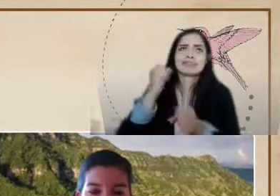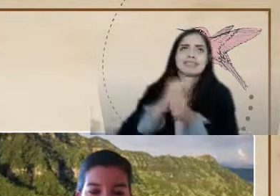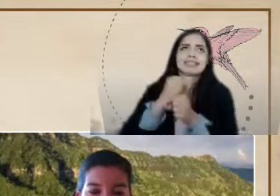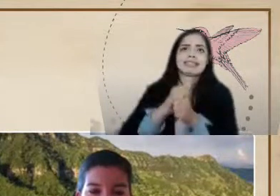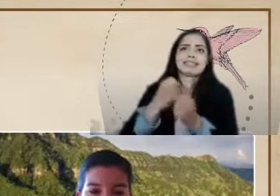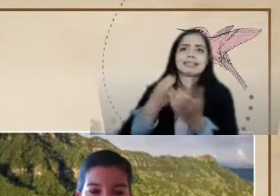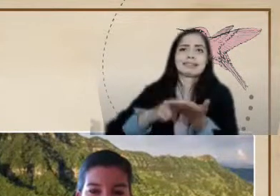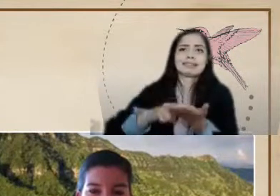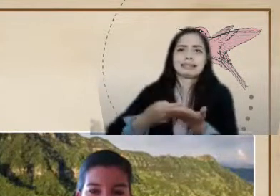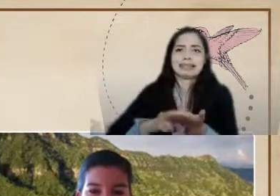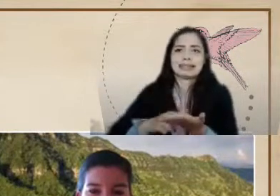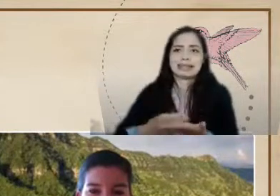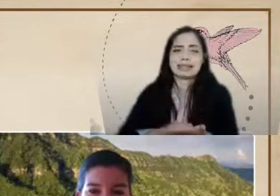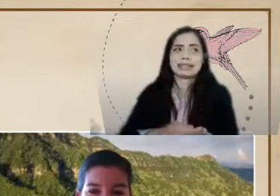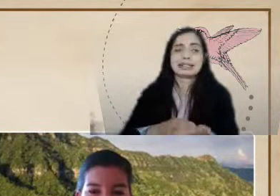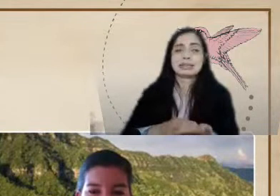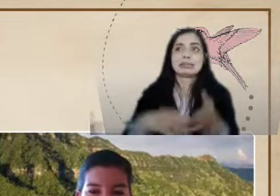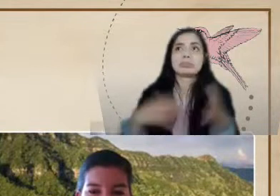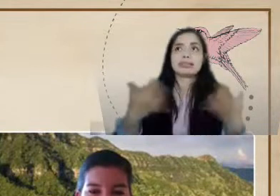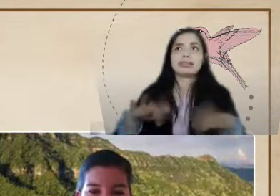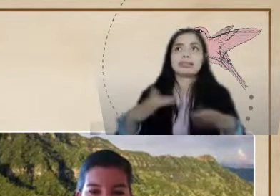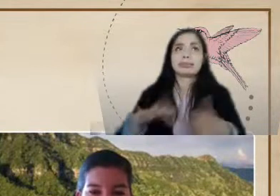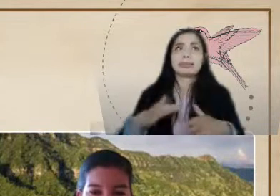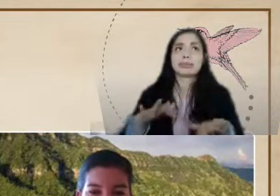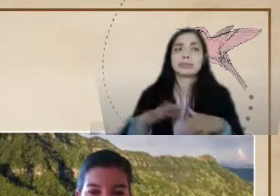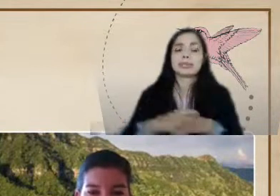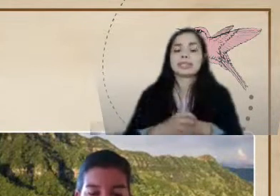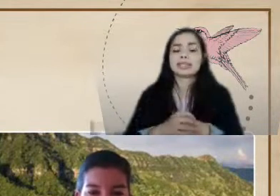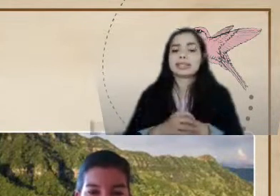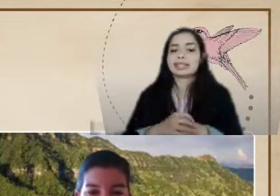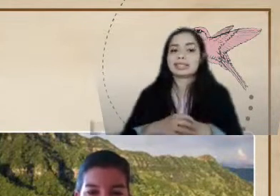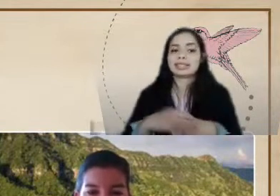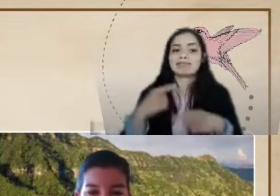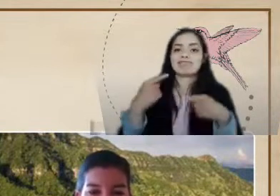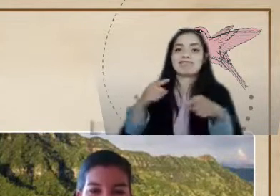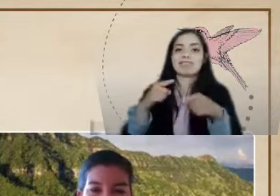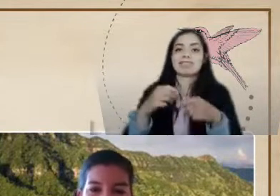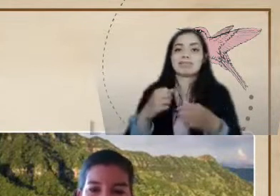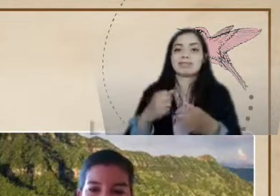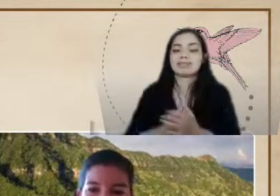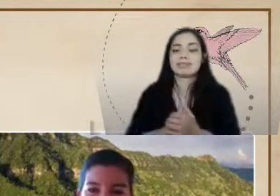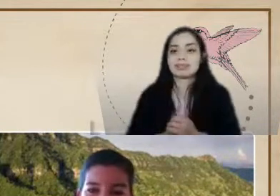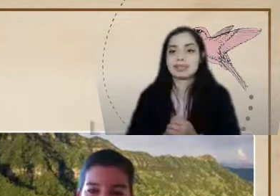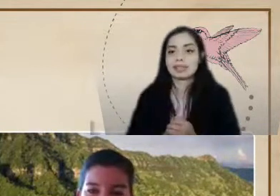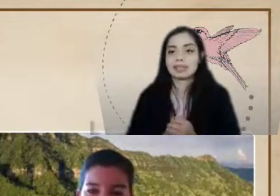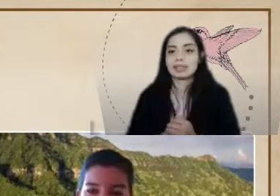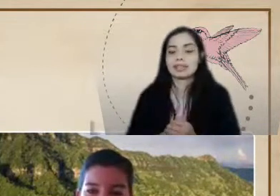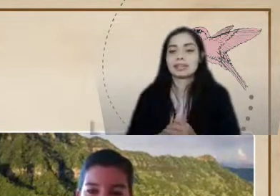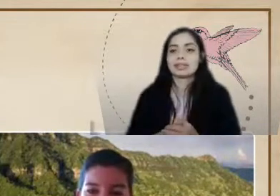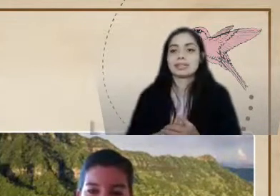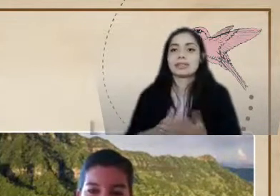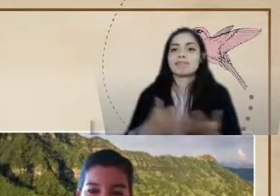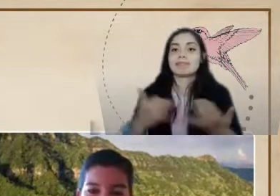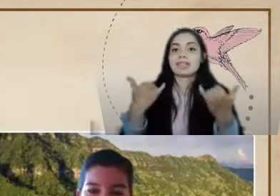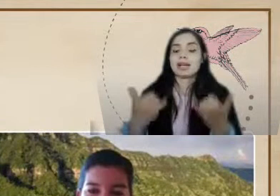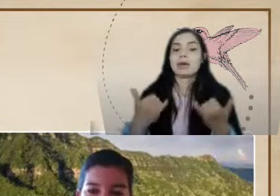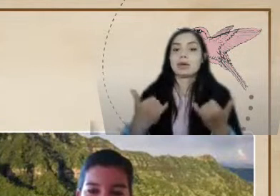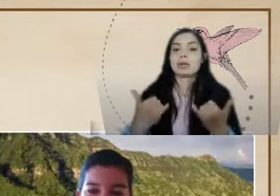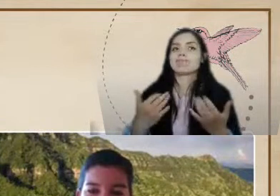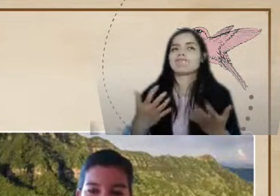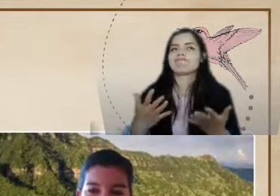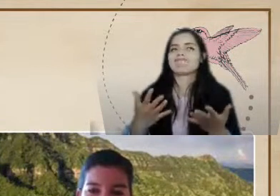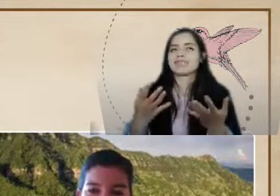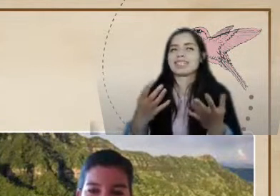que yo sé que muchos de ustedes ya están muy ansiosos por verlo, así que voy a darle un cierre a este conversatorio tan interesante que sin